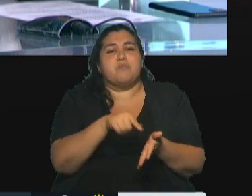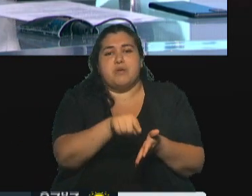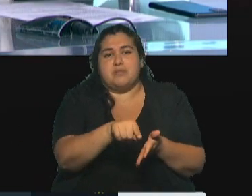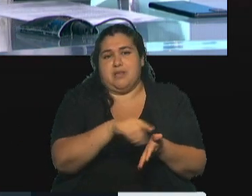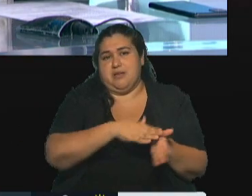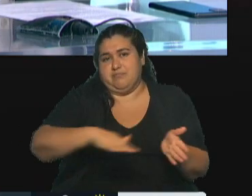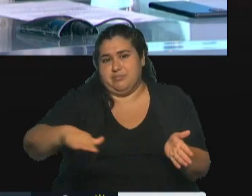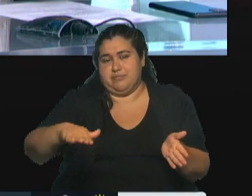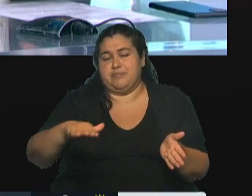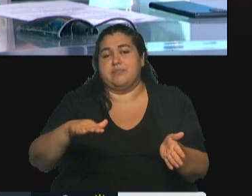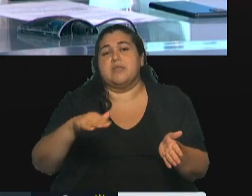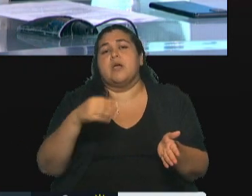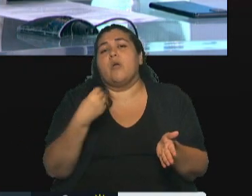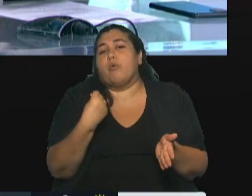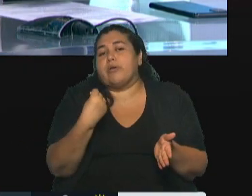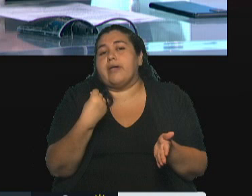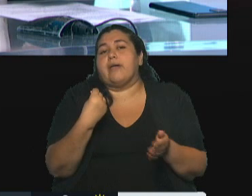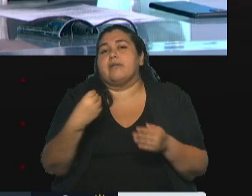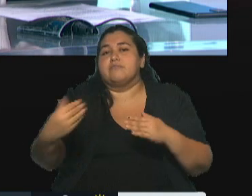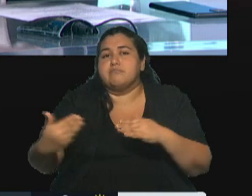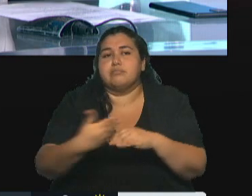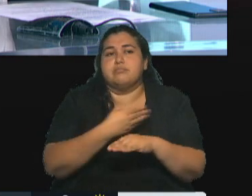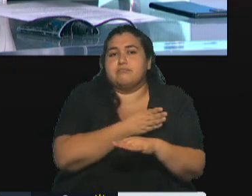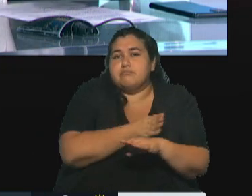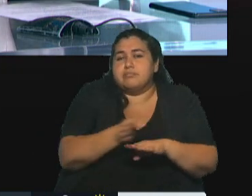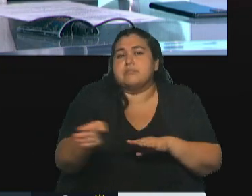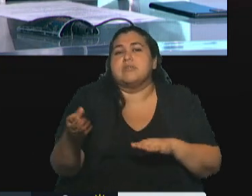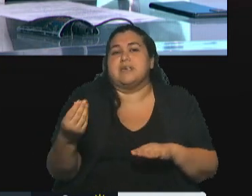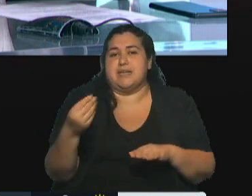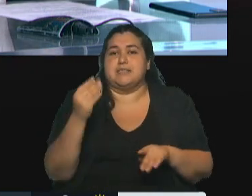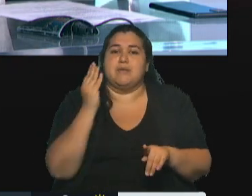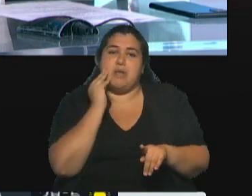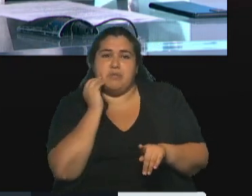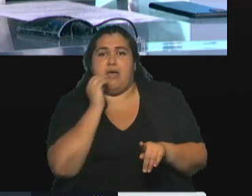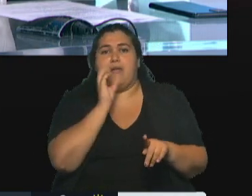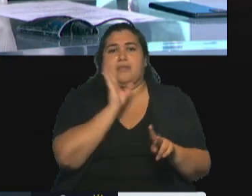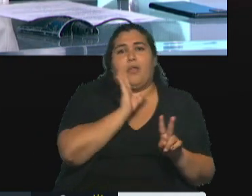específico, porque hay una suerte de ingreso también de los Estados Unidos y Gran Bretaña en una lógica de